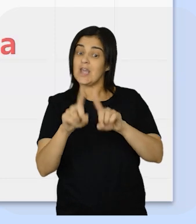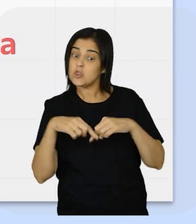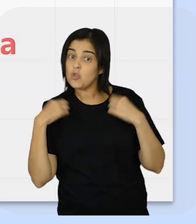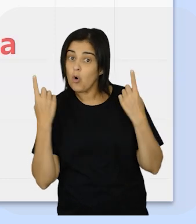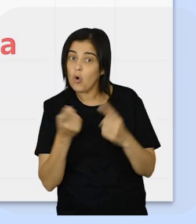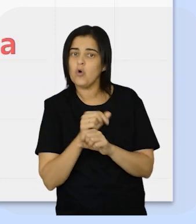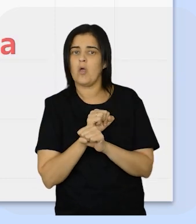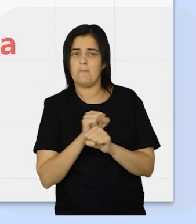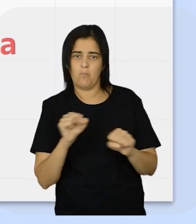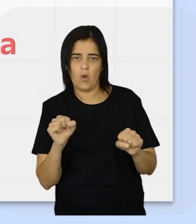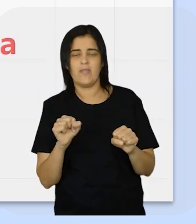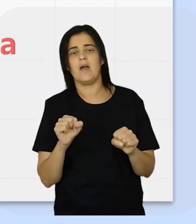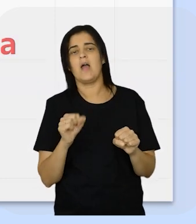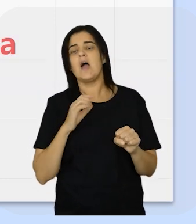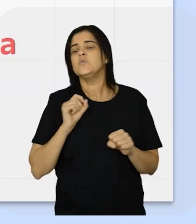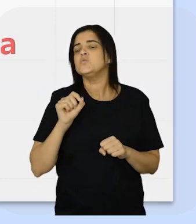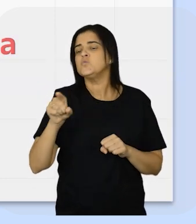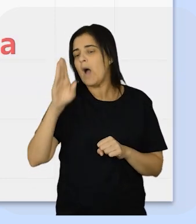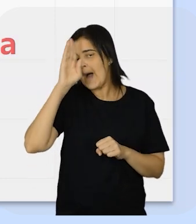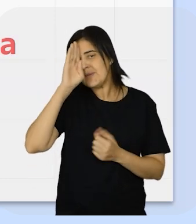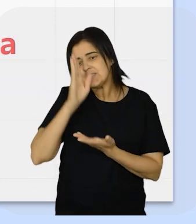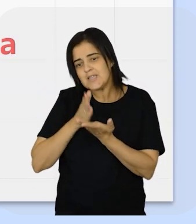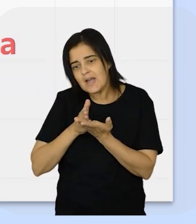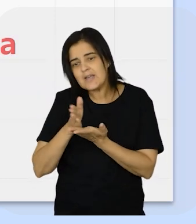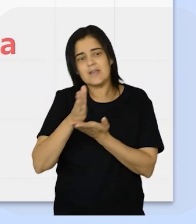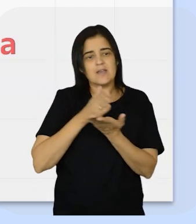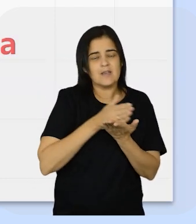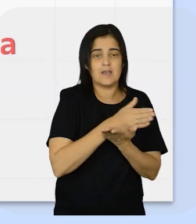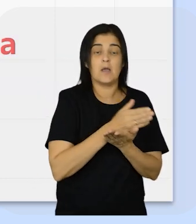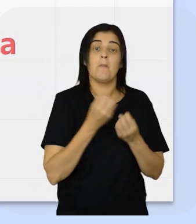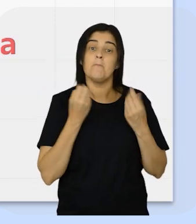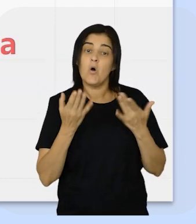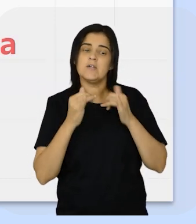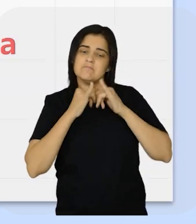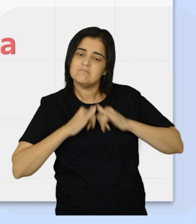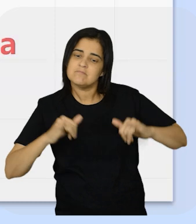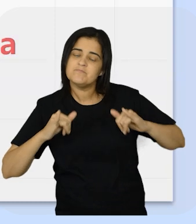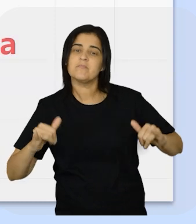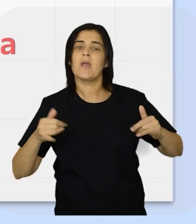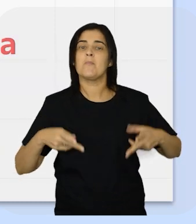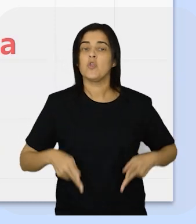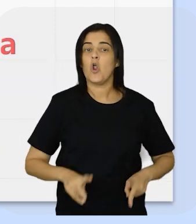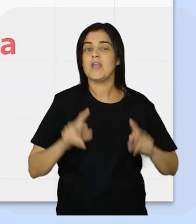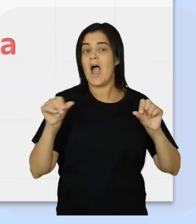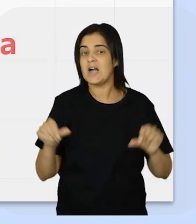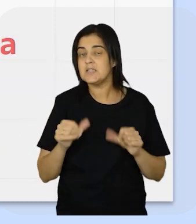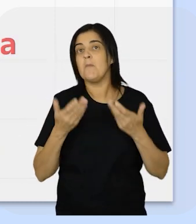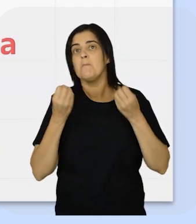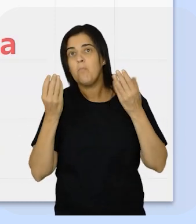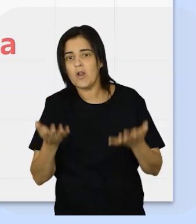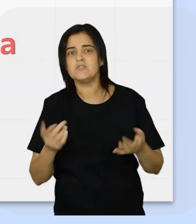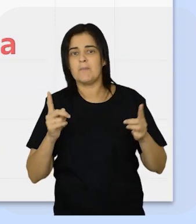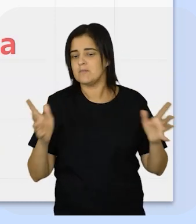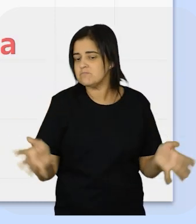todos puedan encontrar su ruta de aprendizaje. Por eso es que se promueven las metodologías activas, por eso es que se